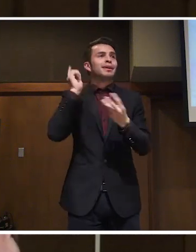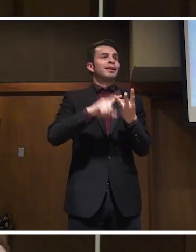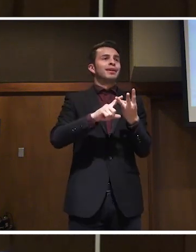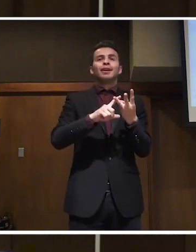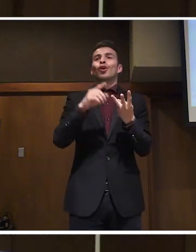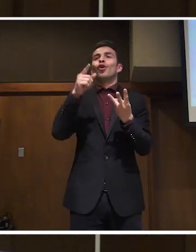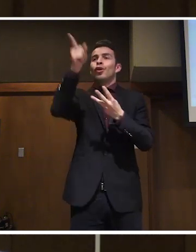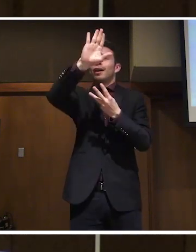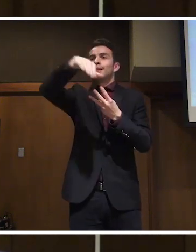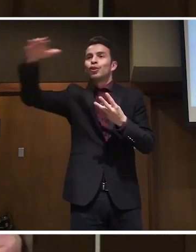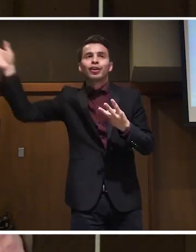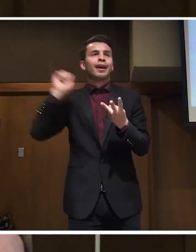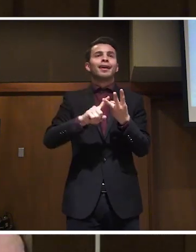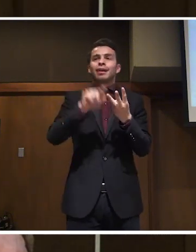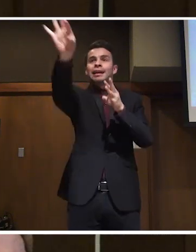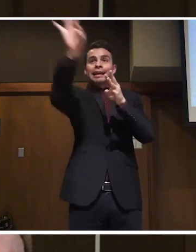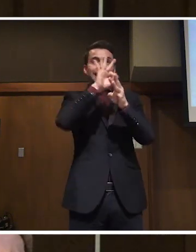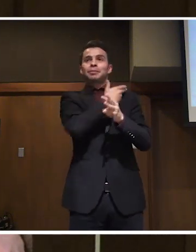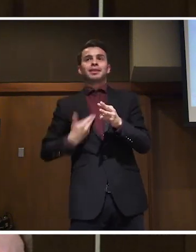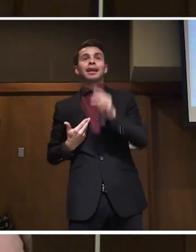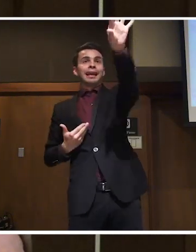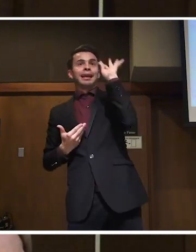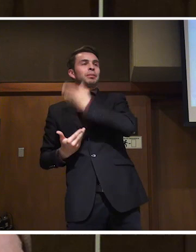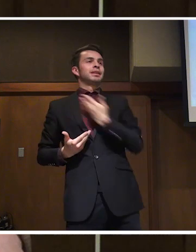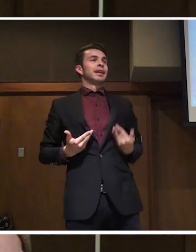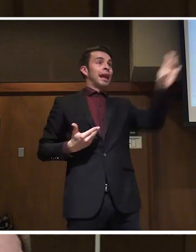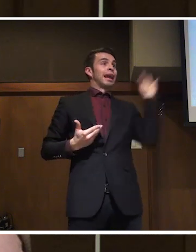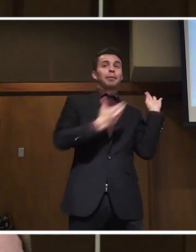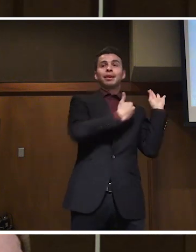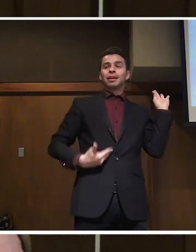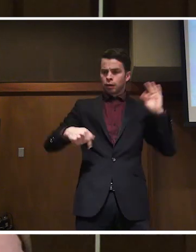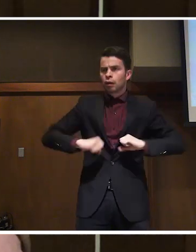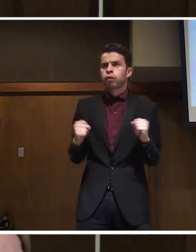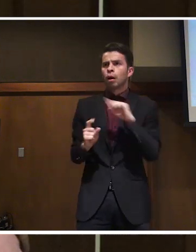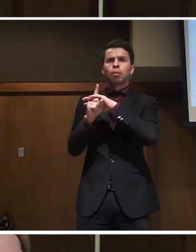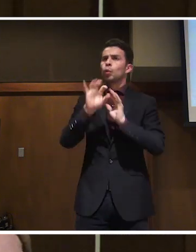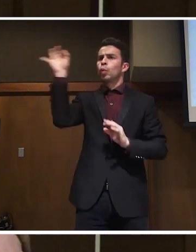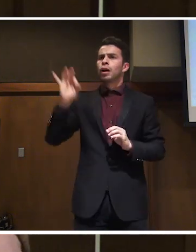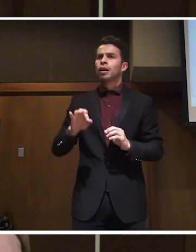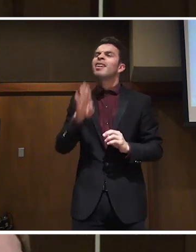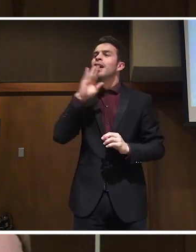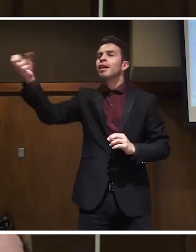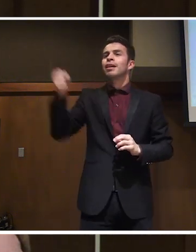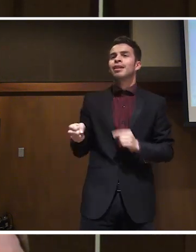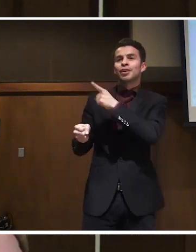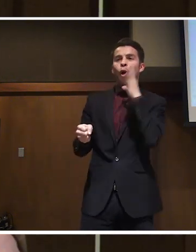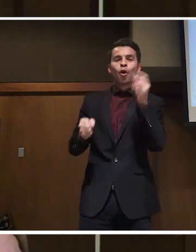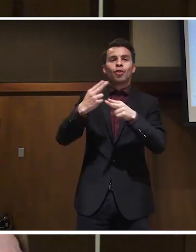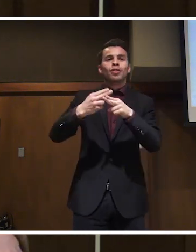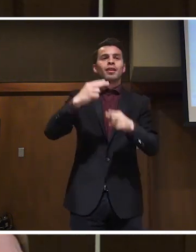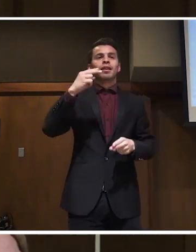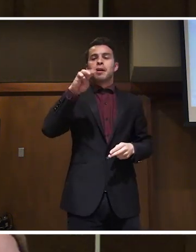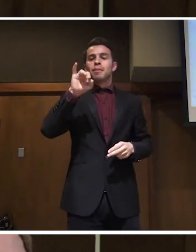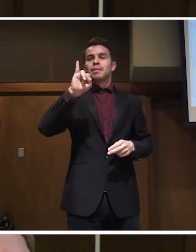Tolima o de Antioquia. Y el primer bogotano que nombran presidente real fue don Miguel Antonio